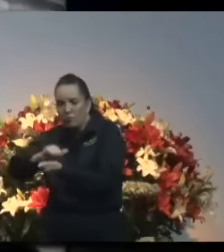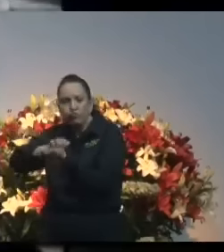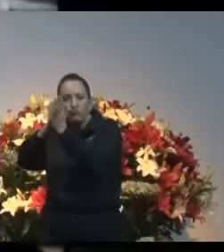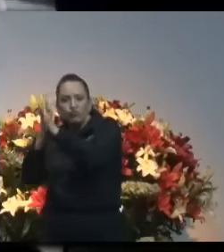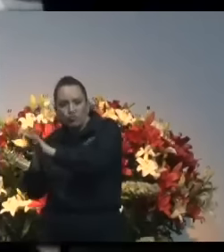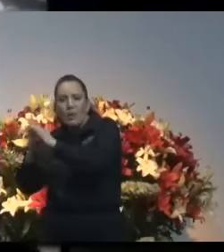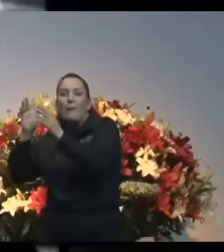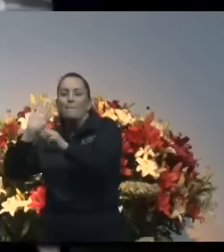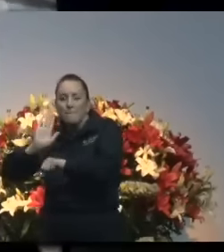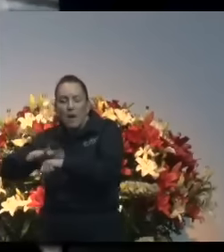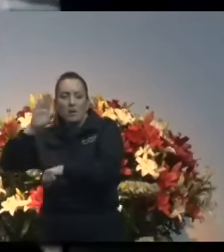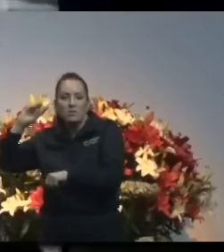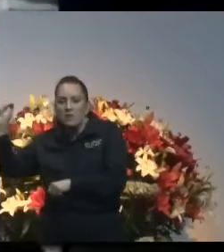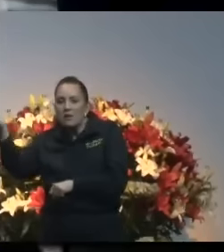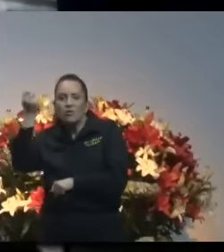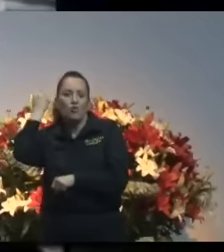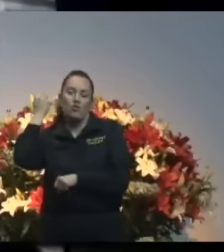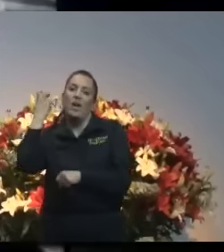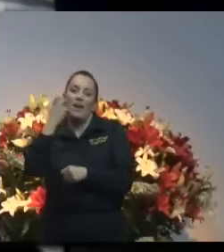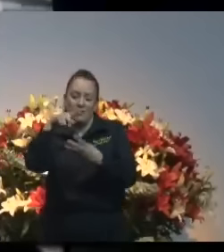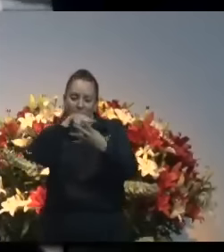gracias.